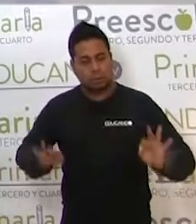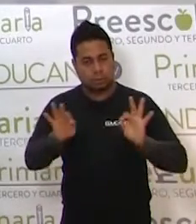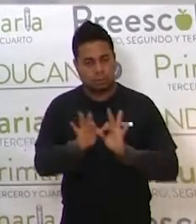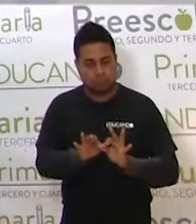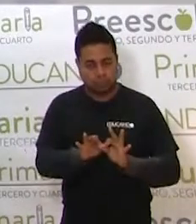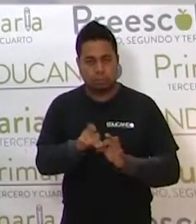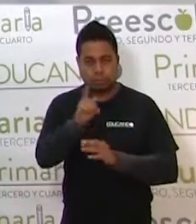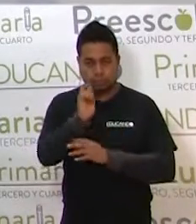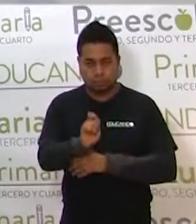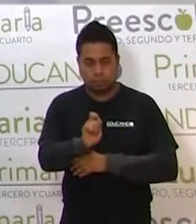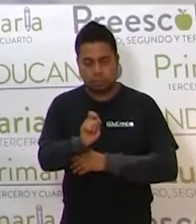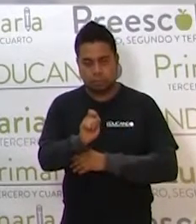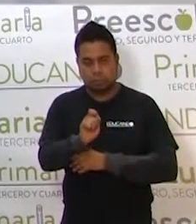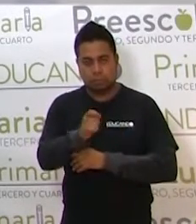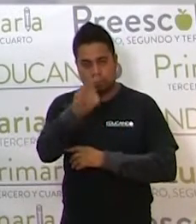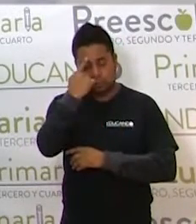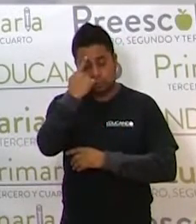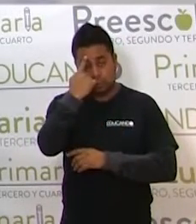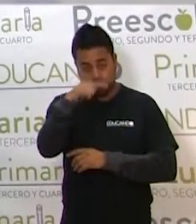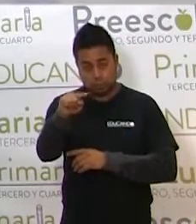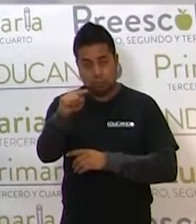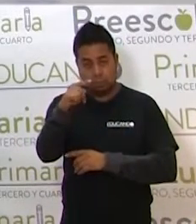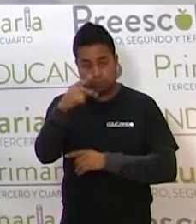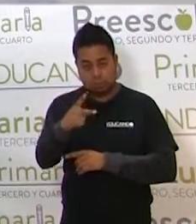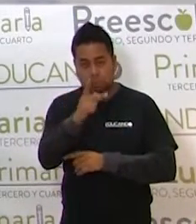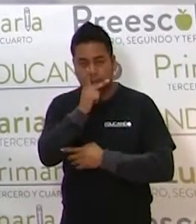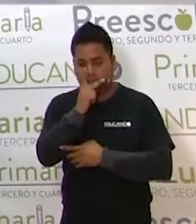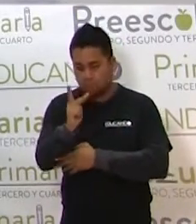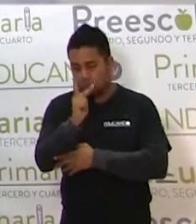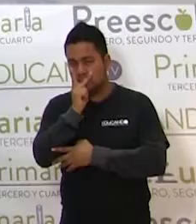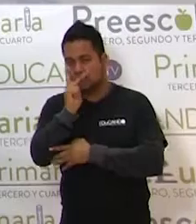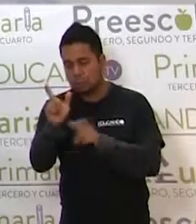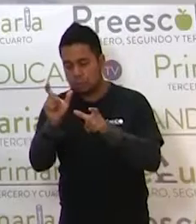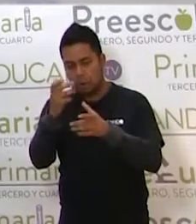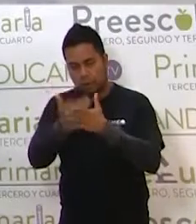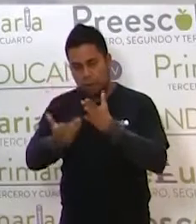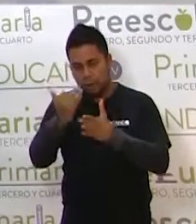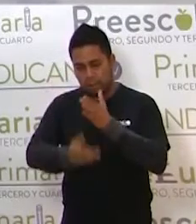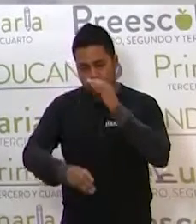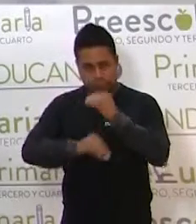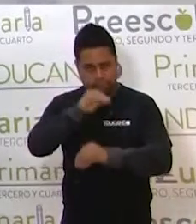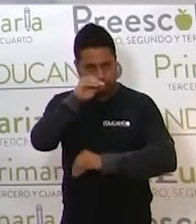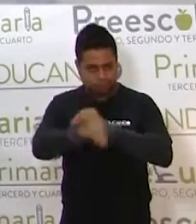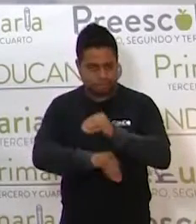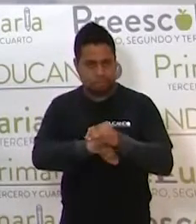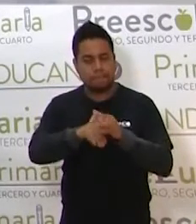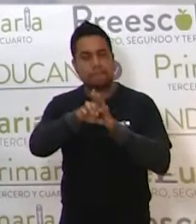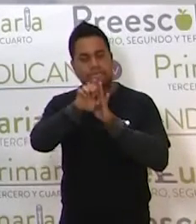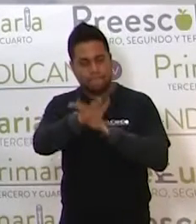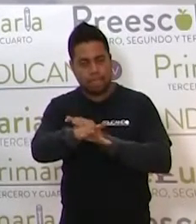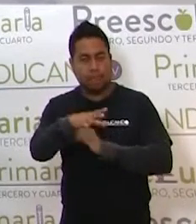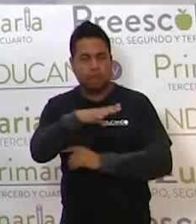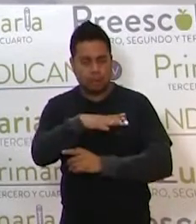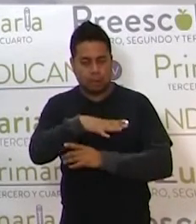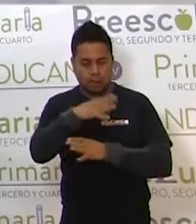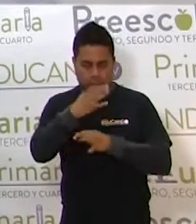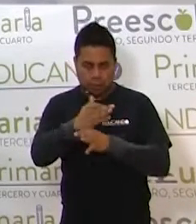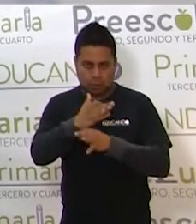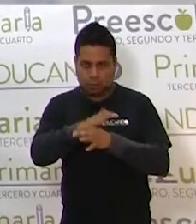las siguientes las siguientes palabras que nos hacen falta en este caso tenemos